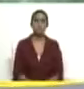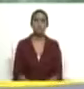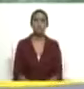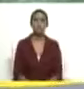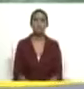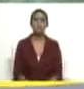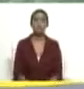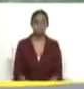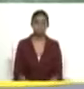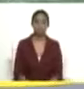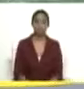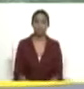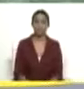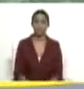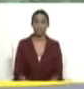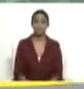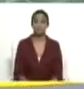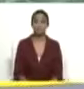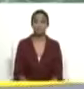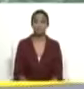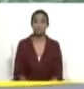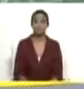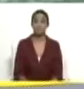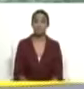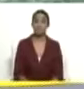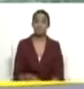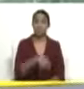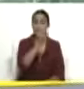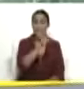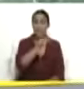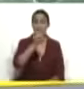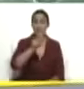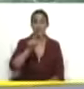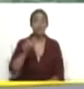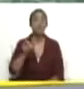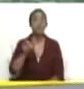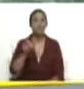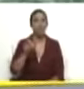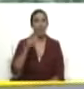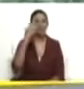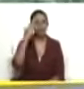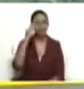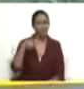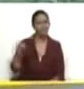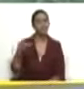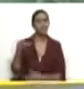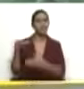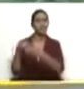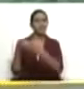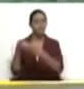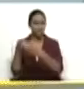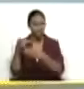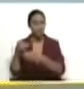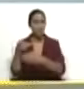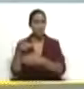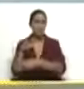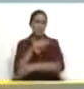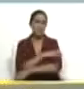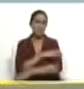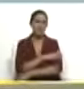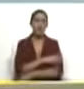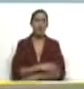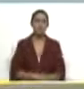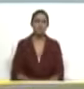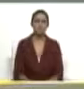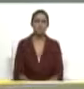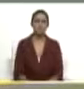Los criminales, las criminales de los apellidos de esa oligarquía. Pero la